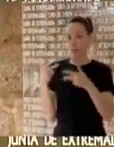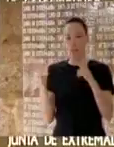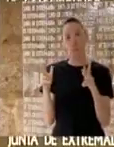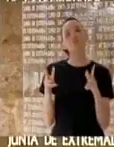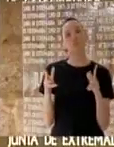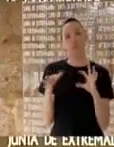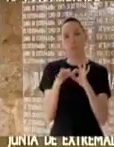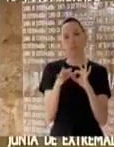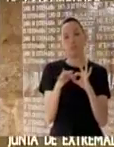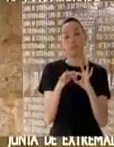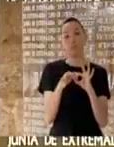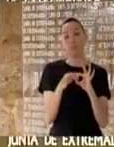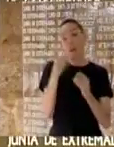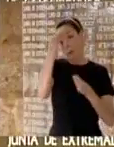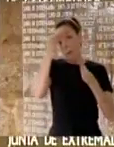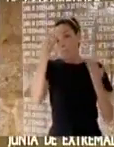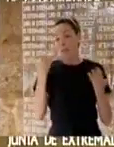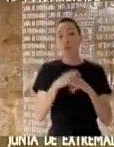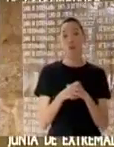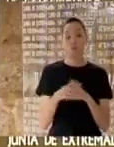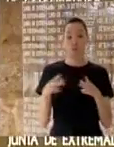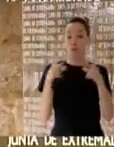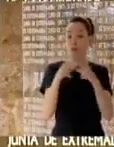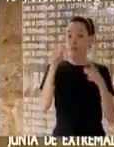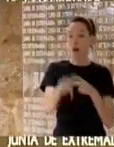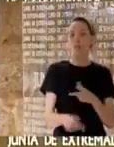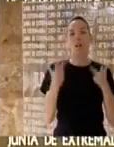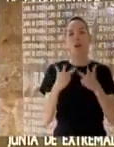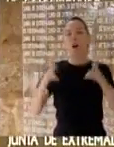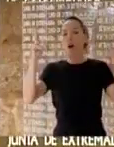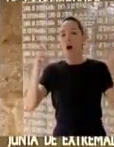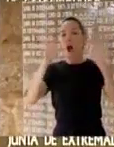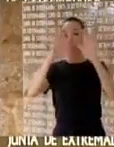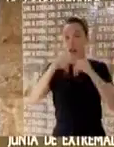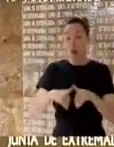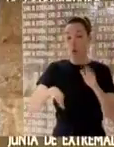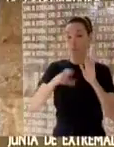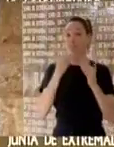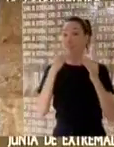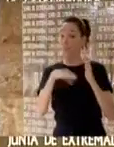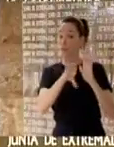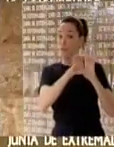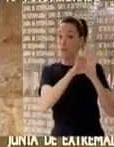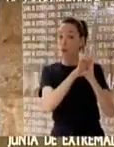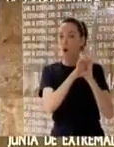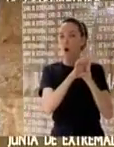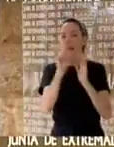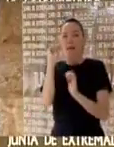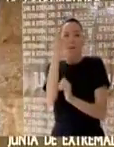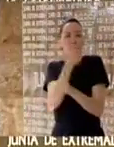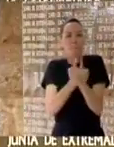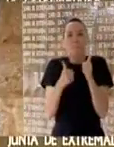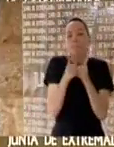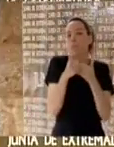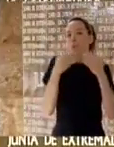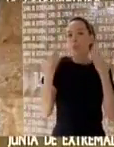argamasa, al menos para la socialdemocracia, la argamasa de toda esa España constitucional siempre ha sido la solidaridad. La solidaridad